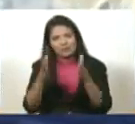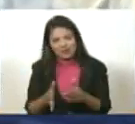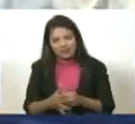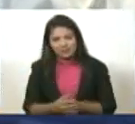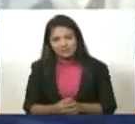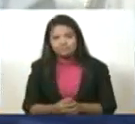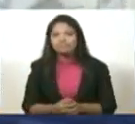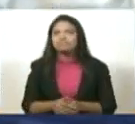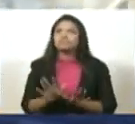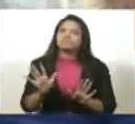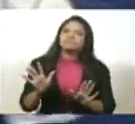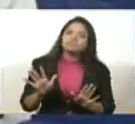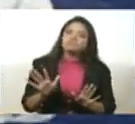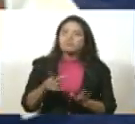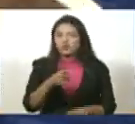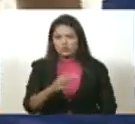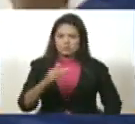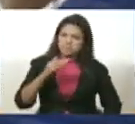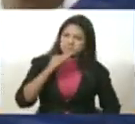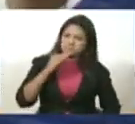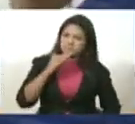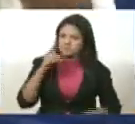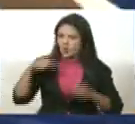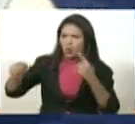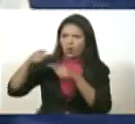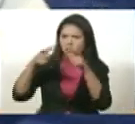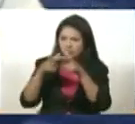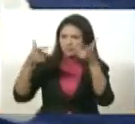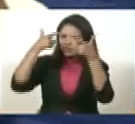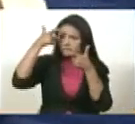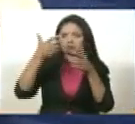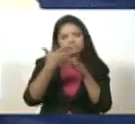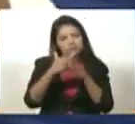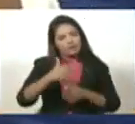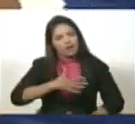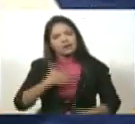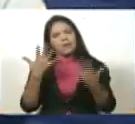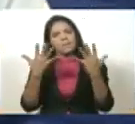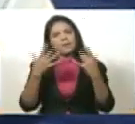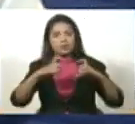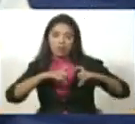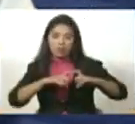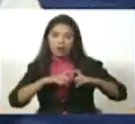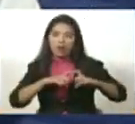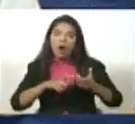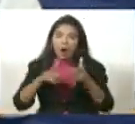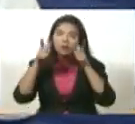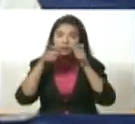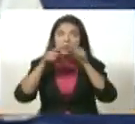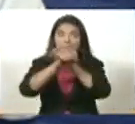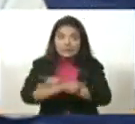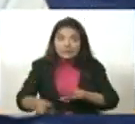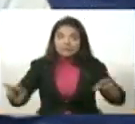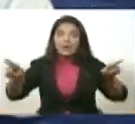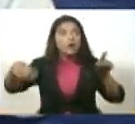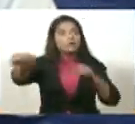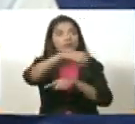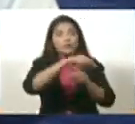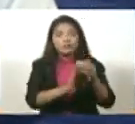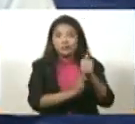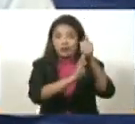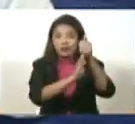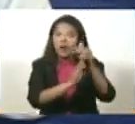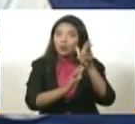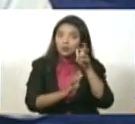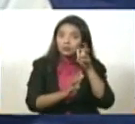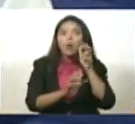por cualquier razón estás molesto con el chavismo, aquí están nuestras manos y nuestros corazones. Hemos escuchado el mensaje que le has dado a tu dirigencia.